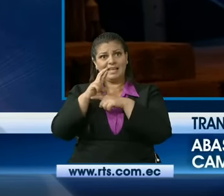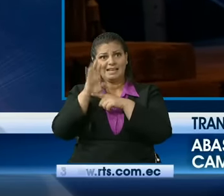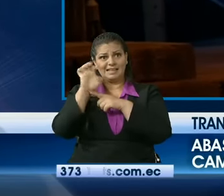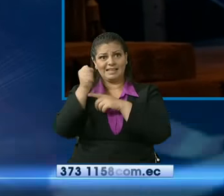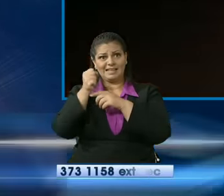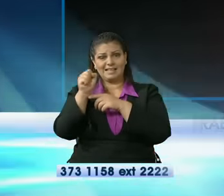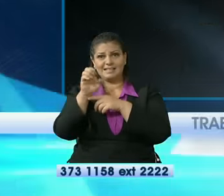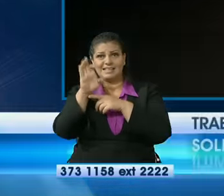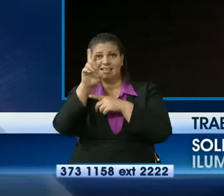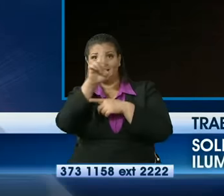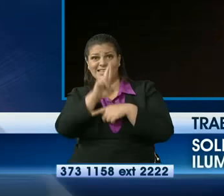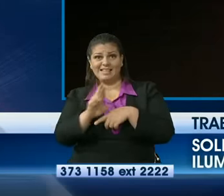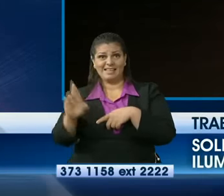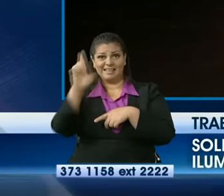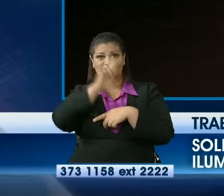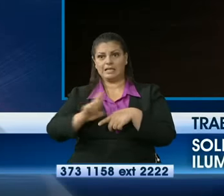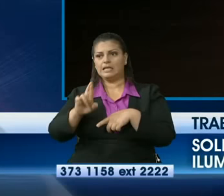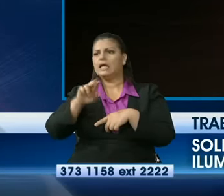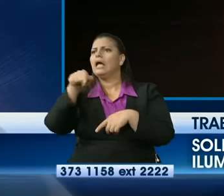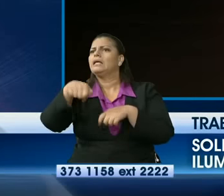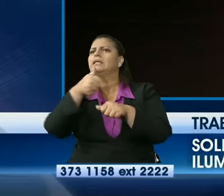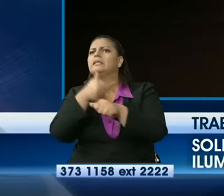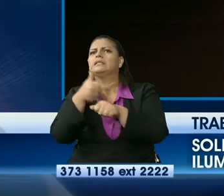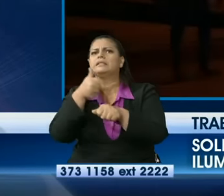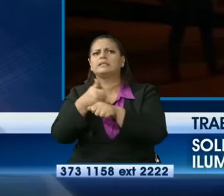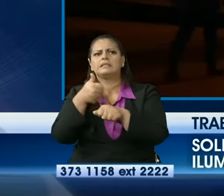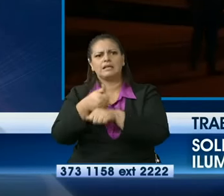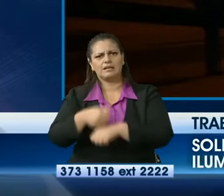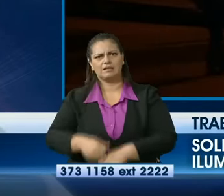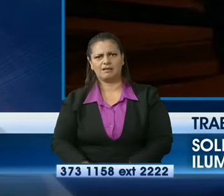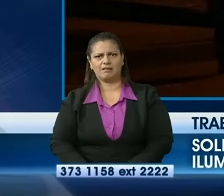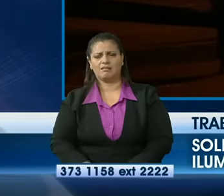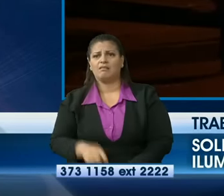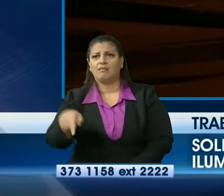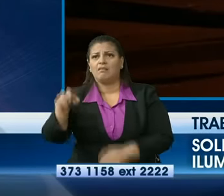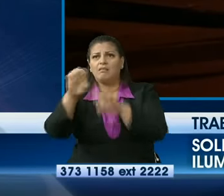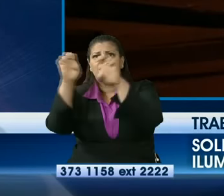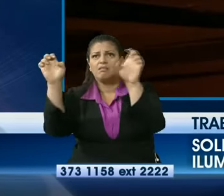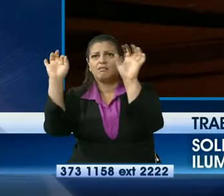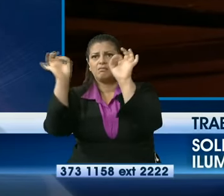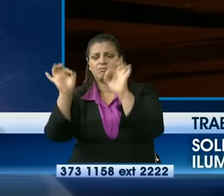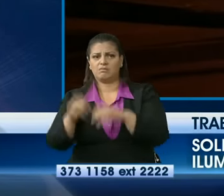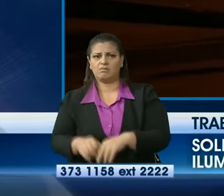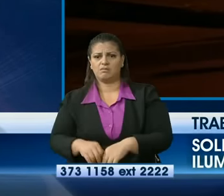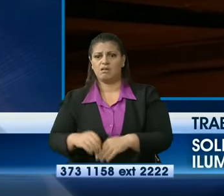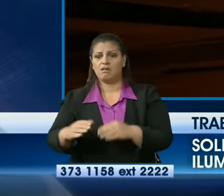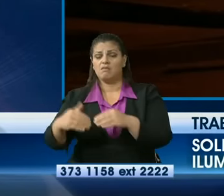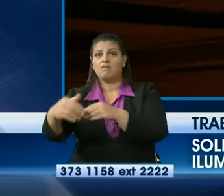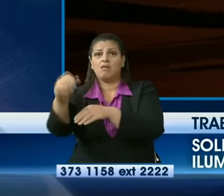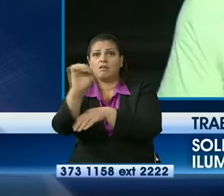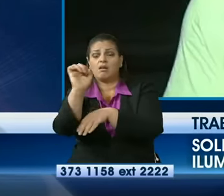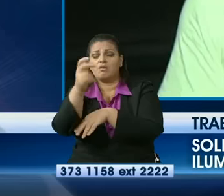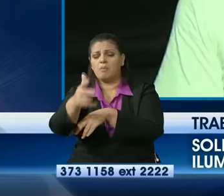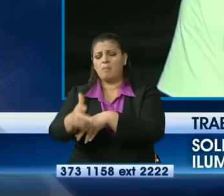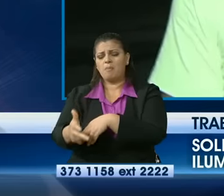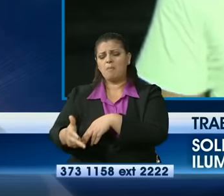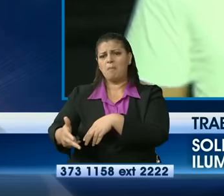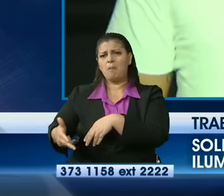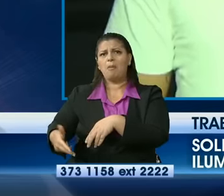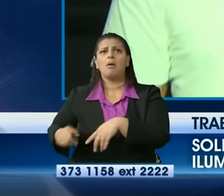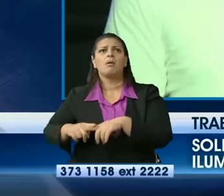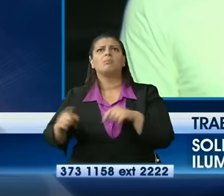comer y lo dejan los carros en la otra cuadra. Bueno, hacen lo que les da la gana. Ojalá que los ejecutivos tomen en consideración